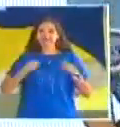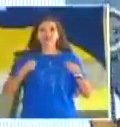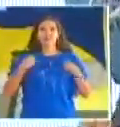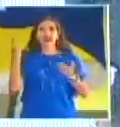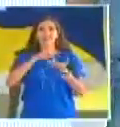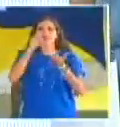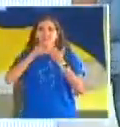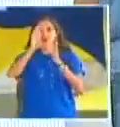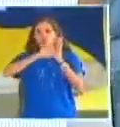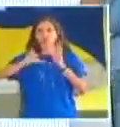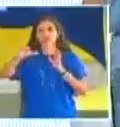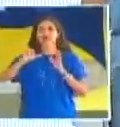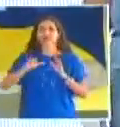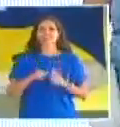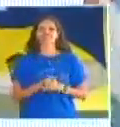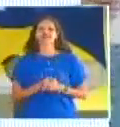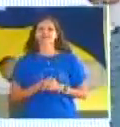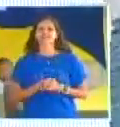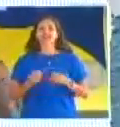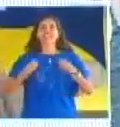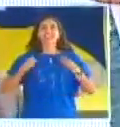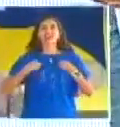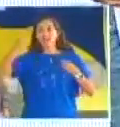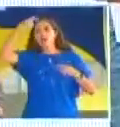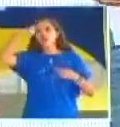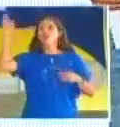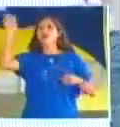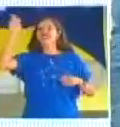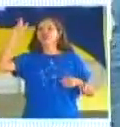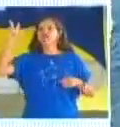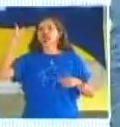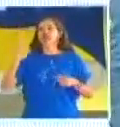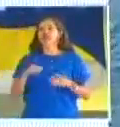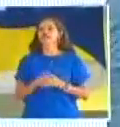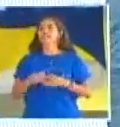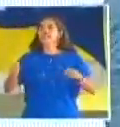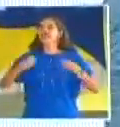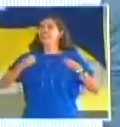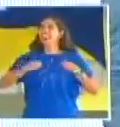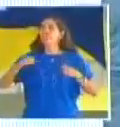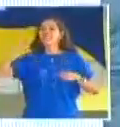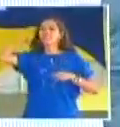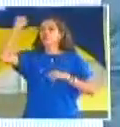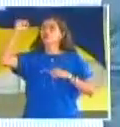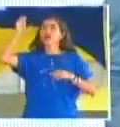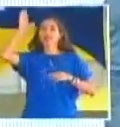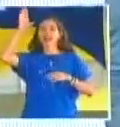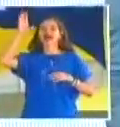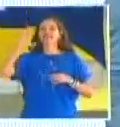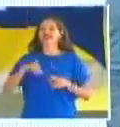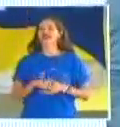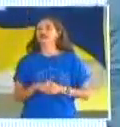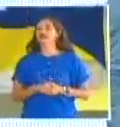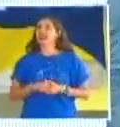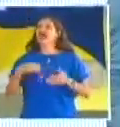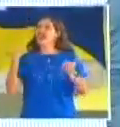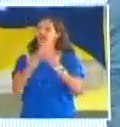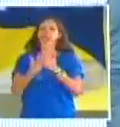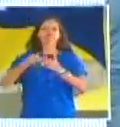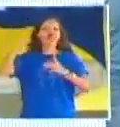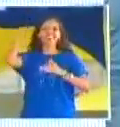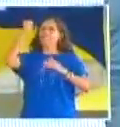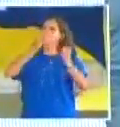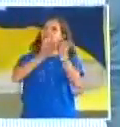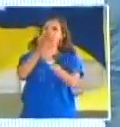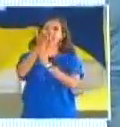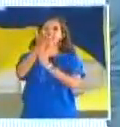Asamblea Nacional Constituyente! ¡Que viva el pueblo de Venezuela! ¡Que viva el triunfo de la patria! ¡Hasta la